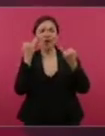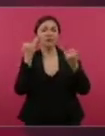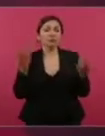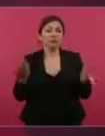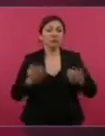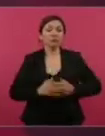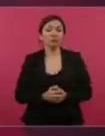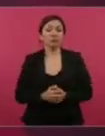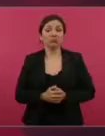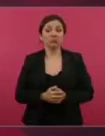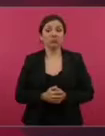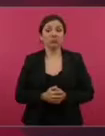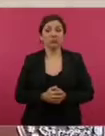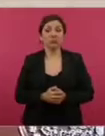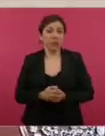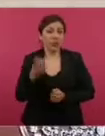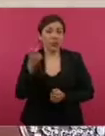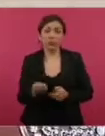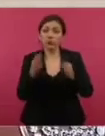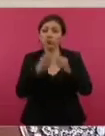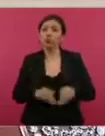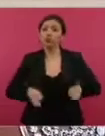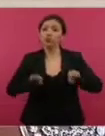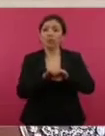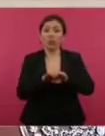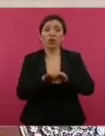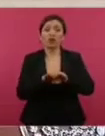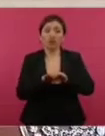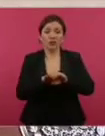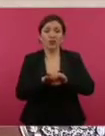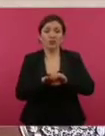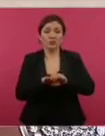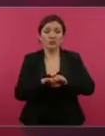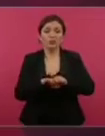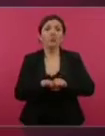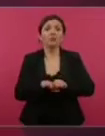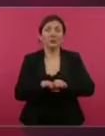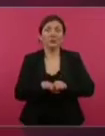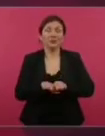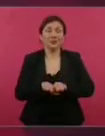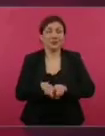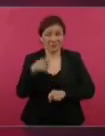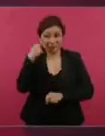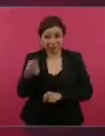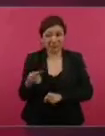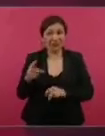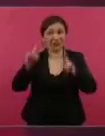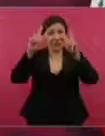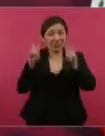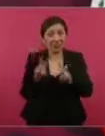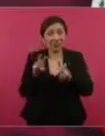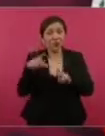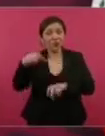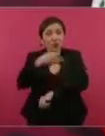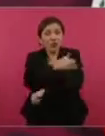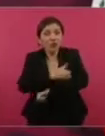y poniendo eso por delante, aún tratándose de una situación familiar.